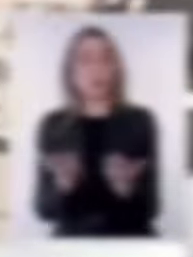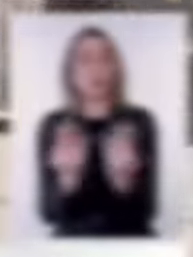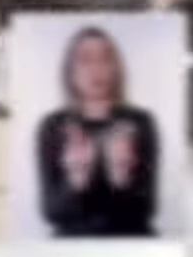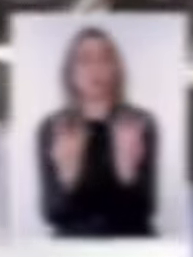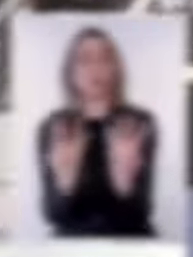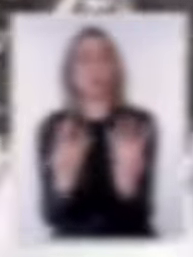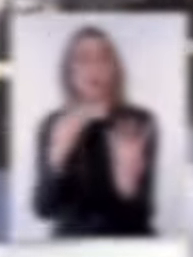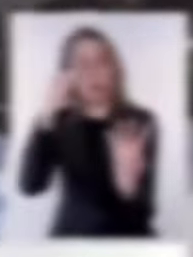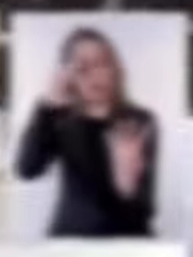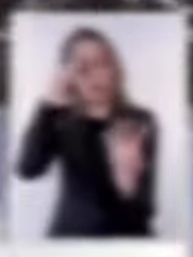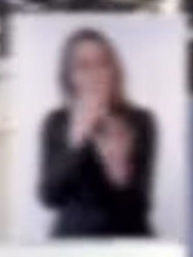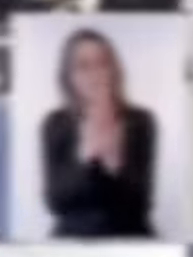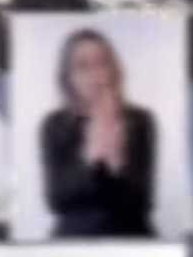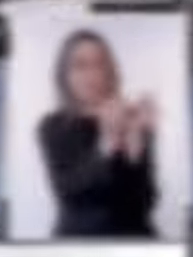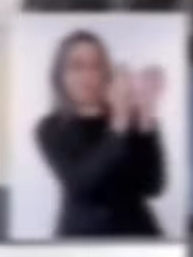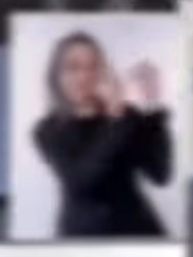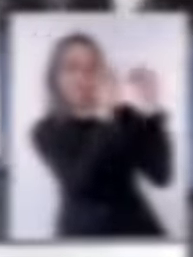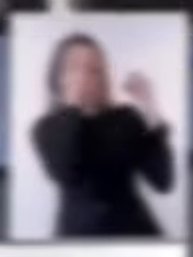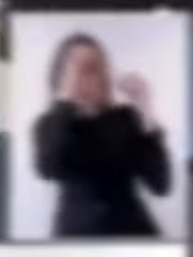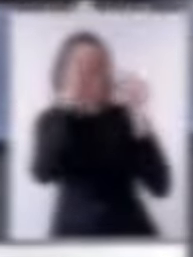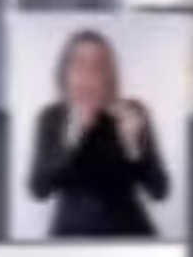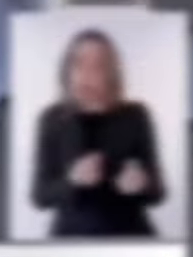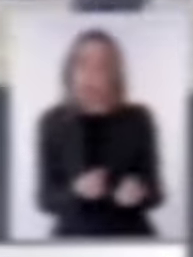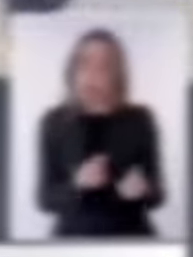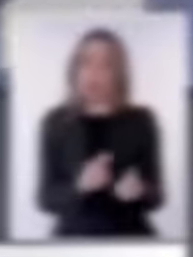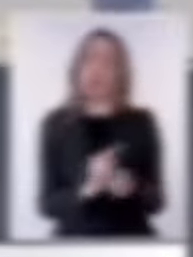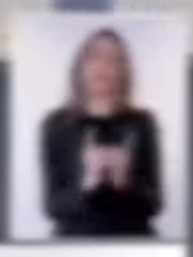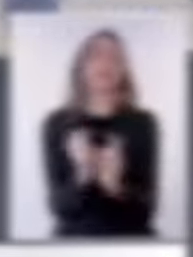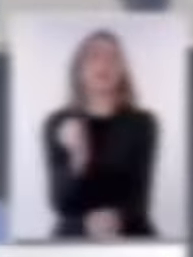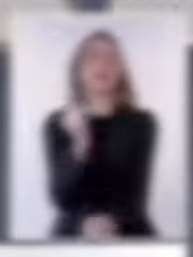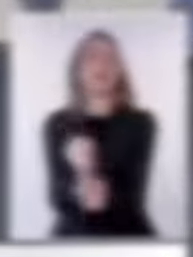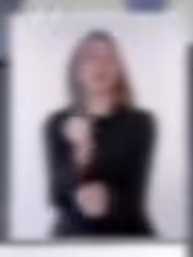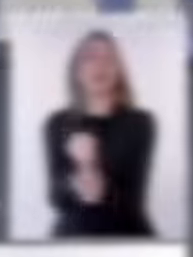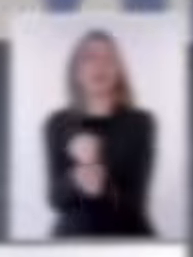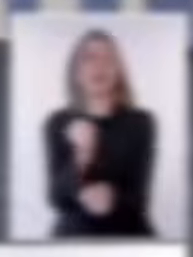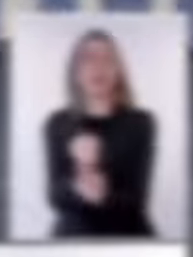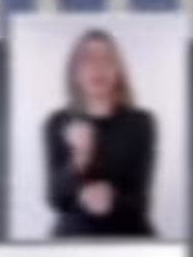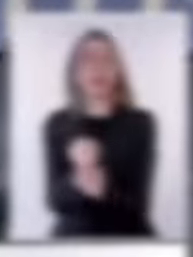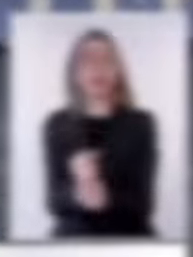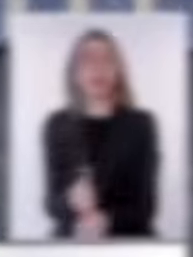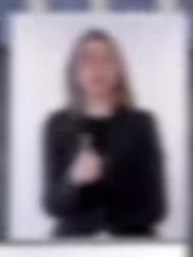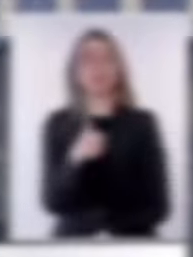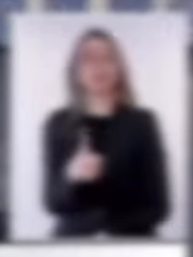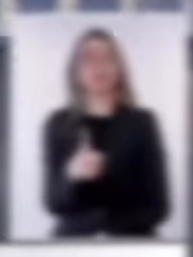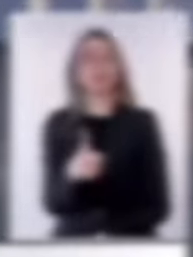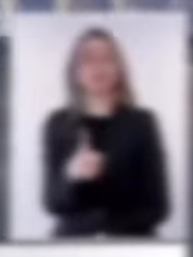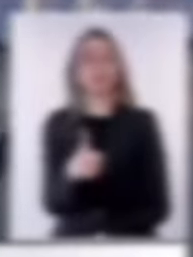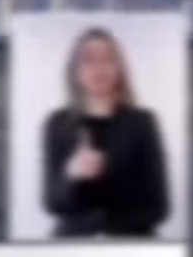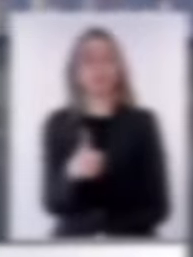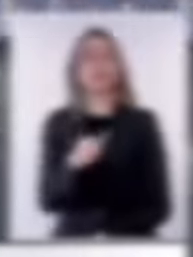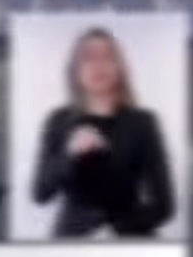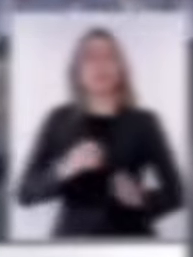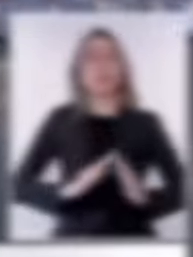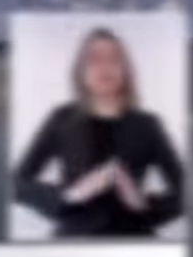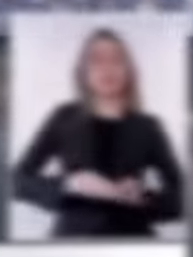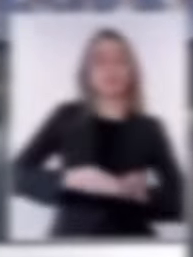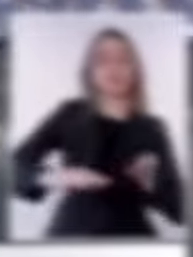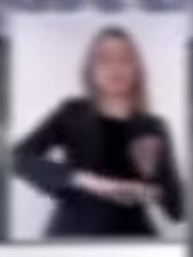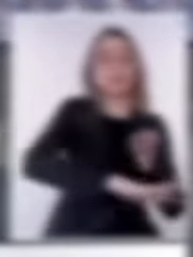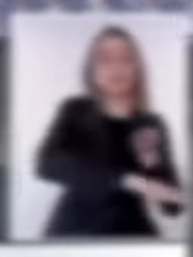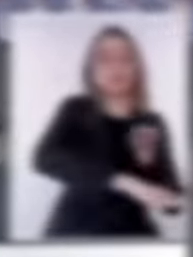cadetes las competencias necesarias para desenvolverse en forma eficiente en el mar.